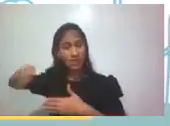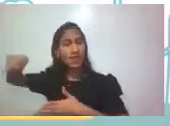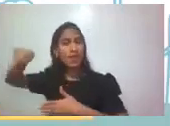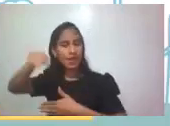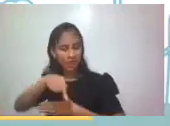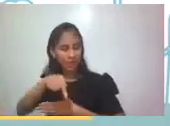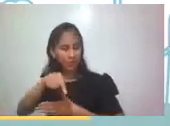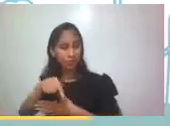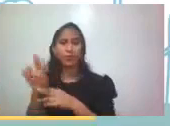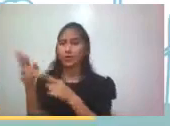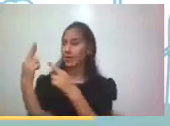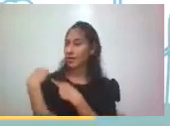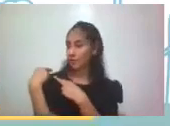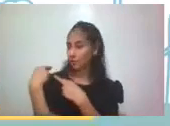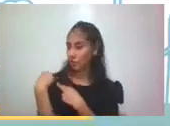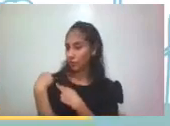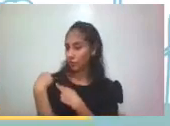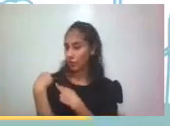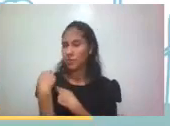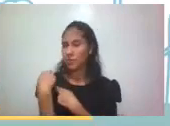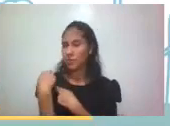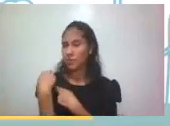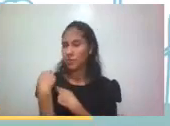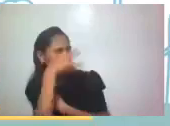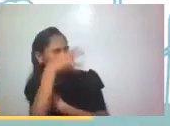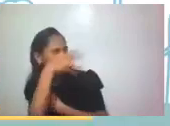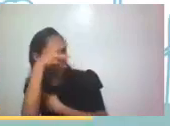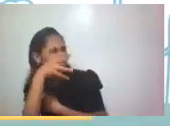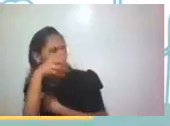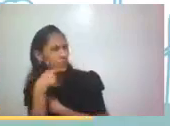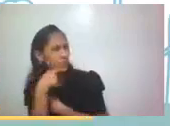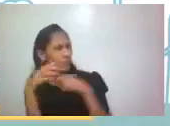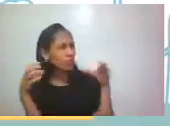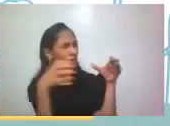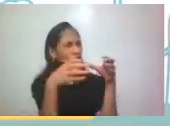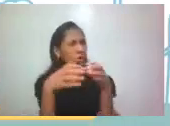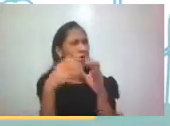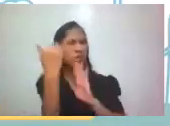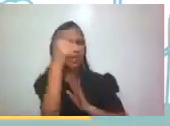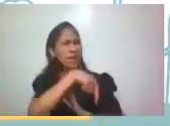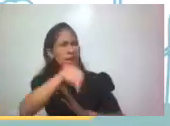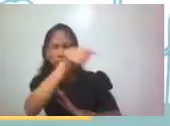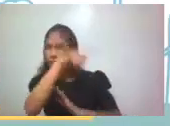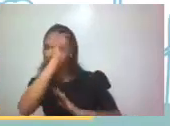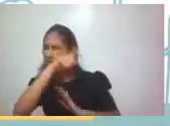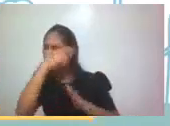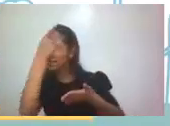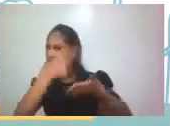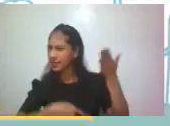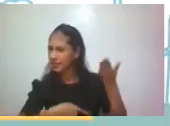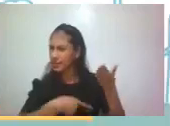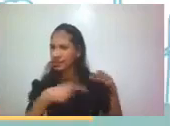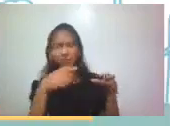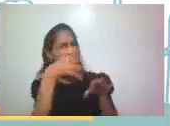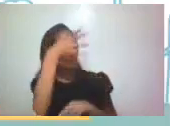le corresponde verificar el conjunto de requisitos que se requiere para poder